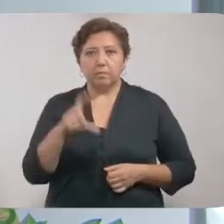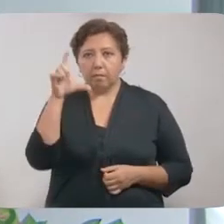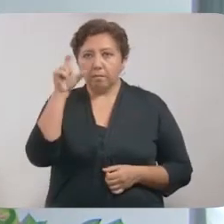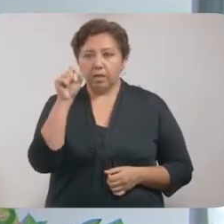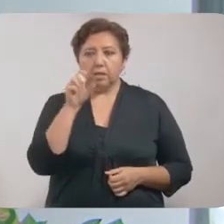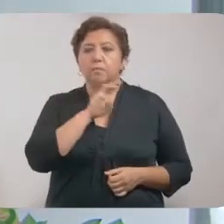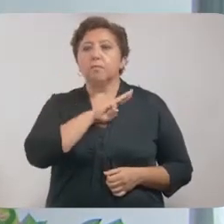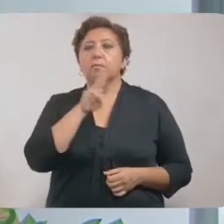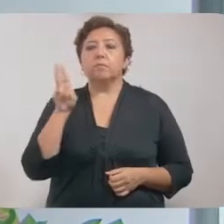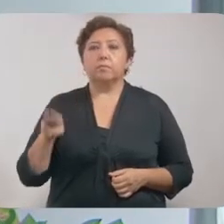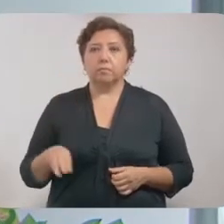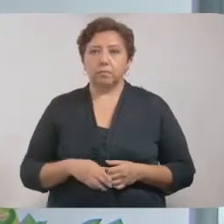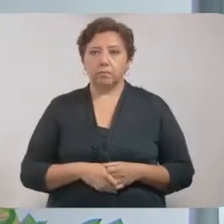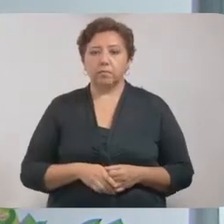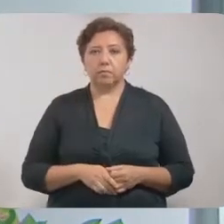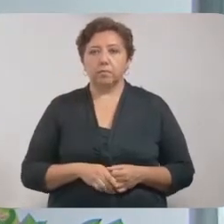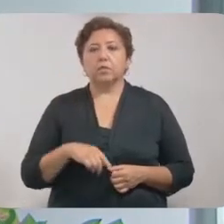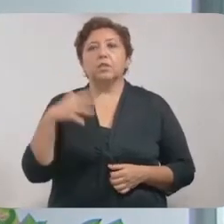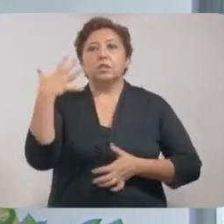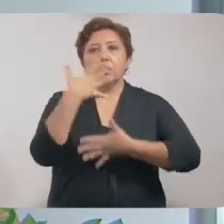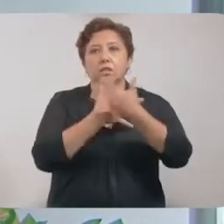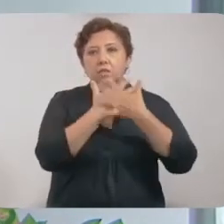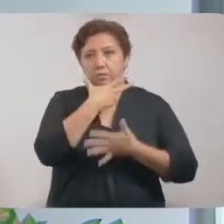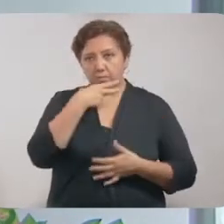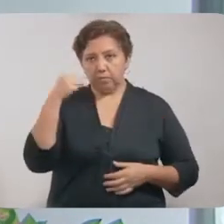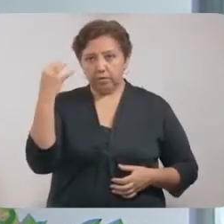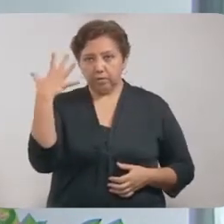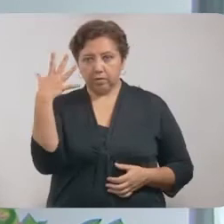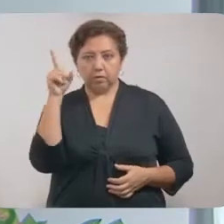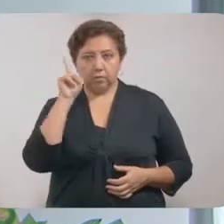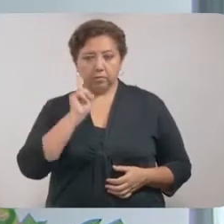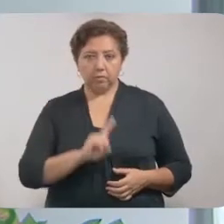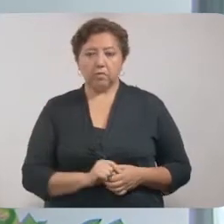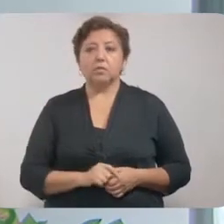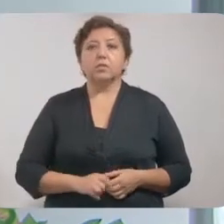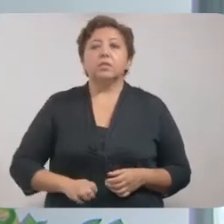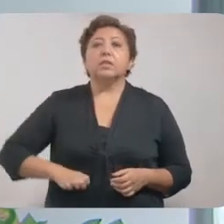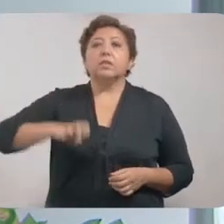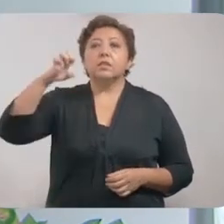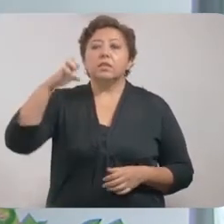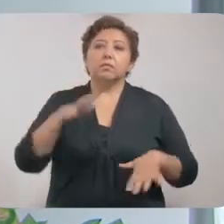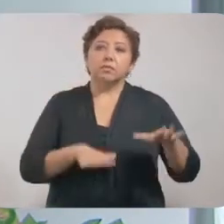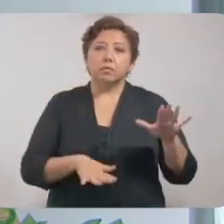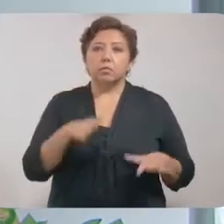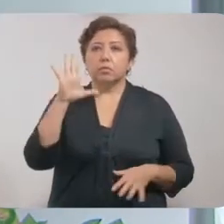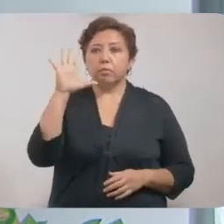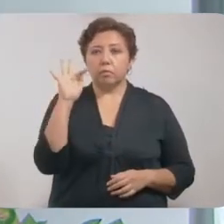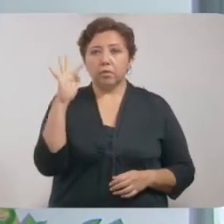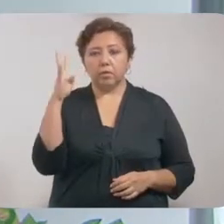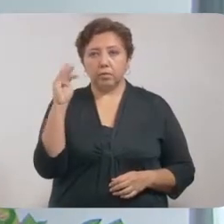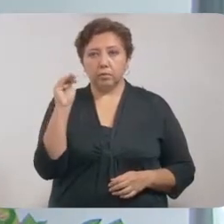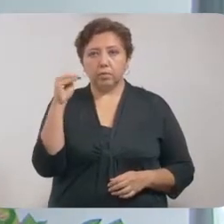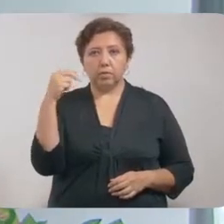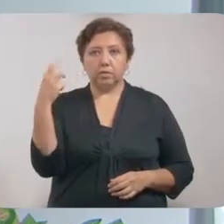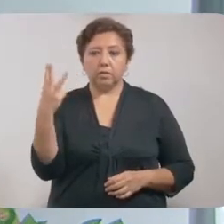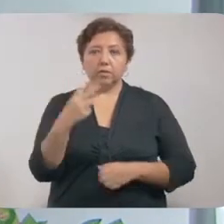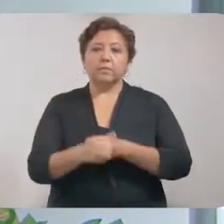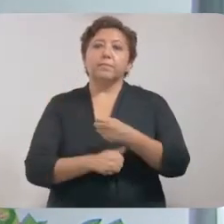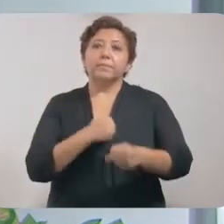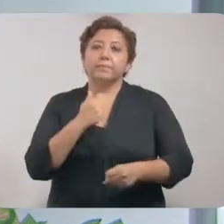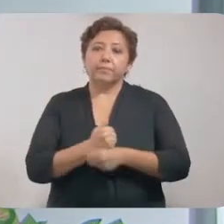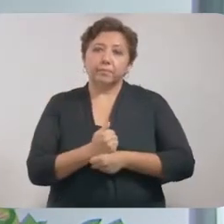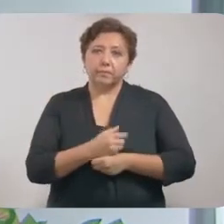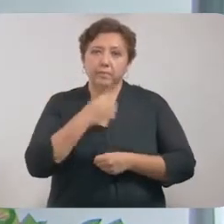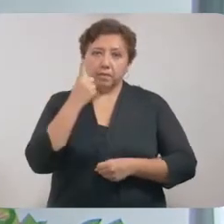de 20 fallecimientos. Son 15 hombres y 5 mujeres de un rango de edad entre los 40 y 93 años.